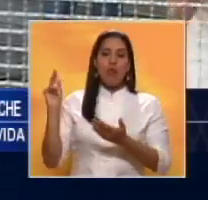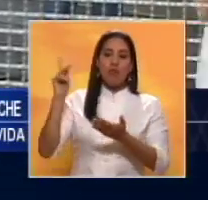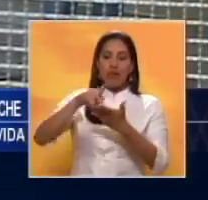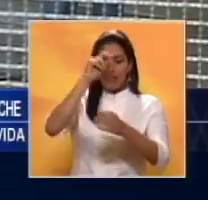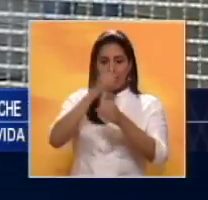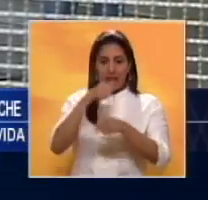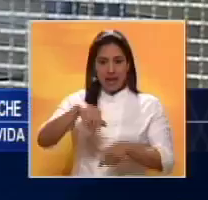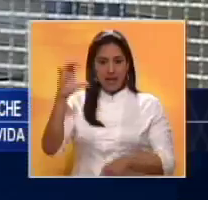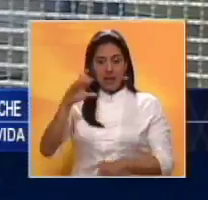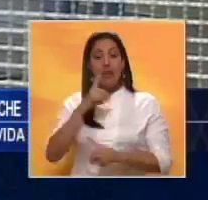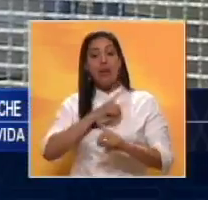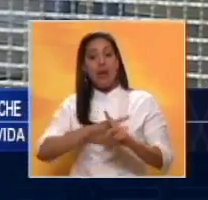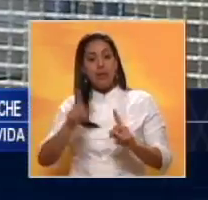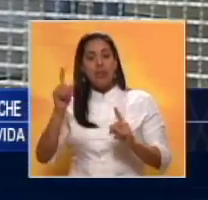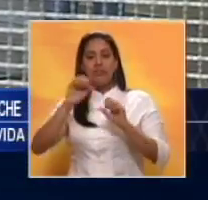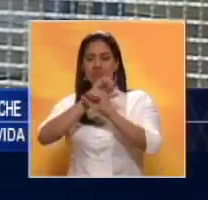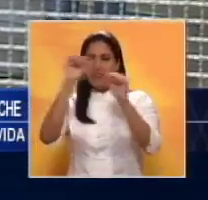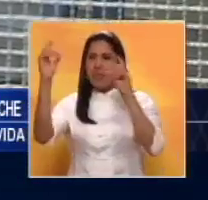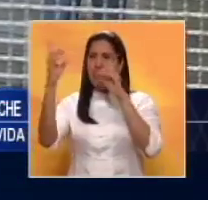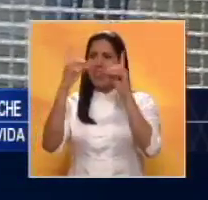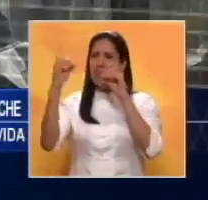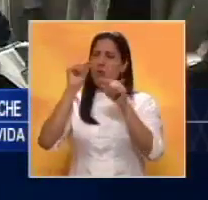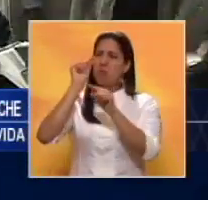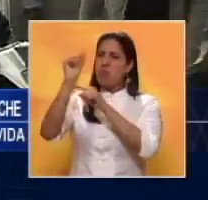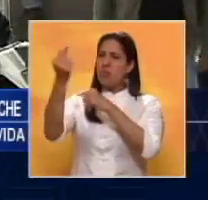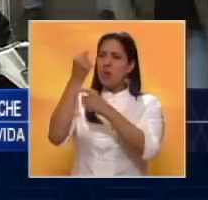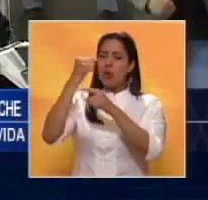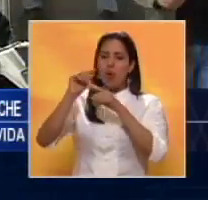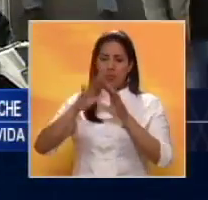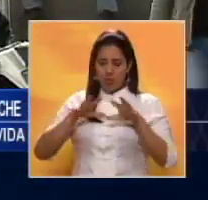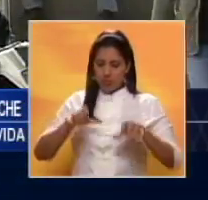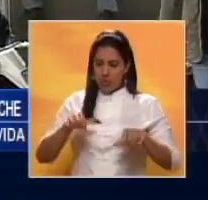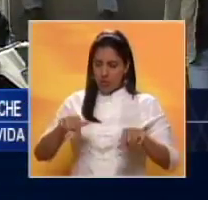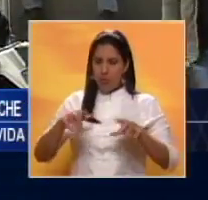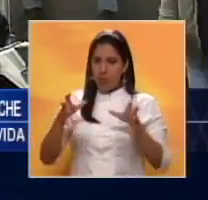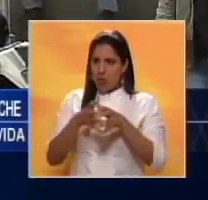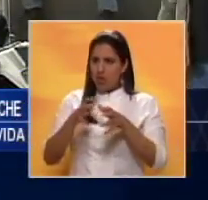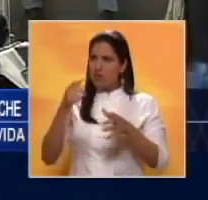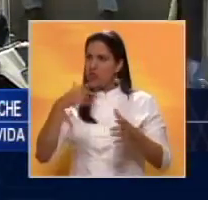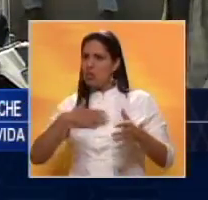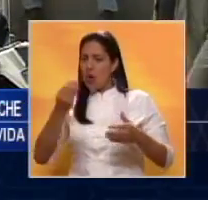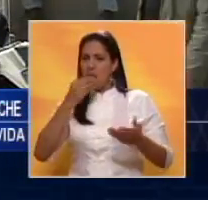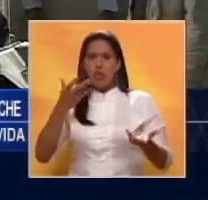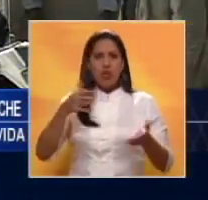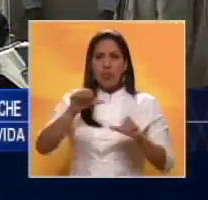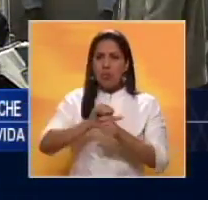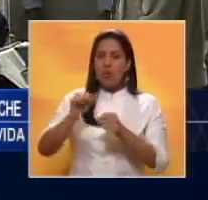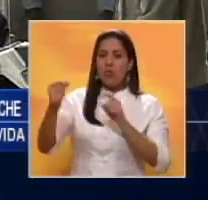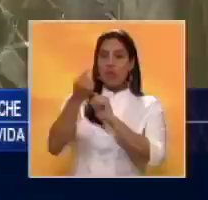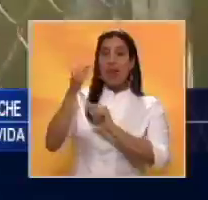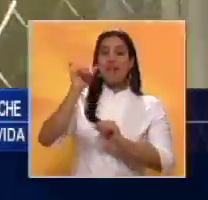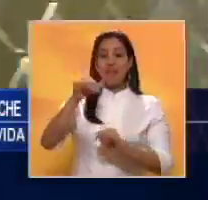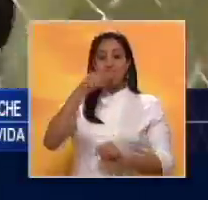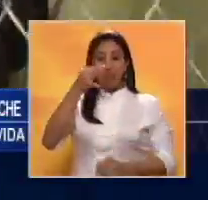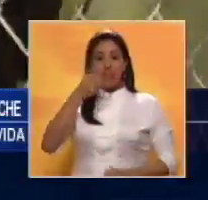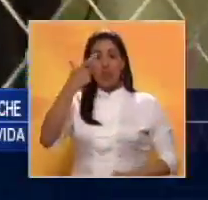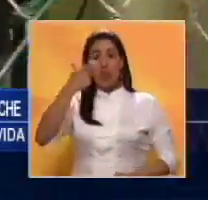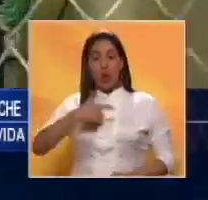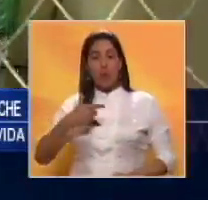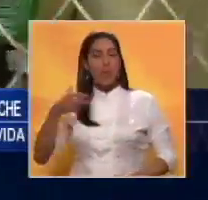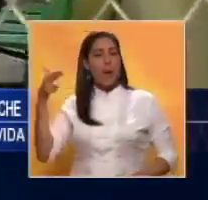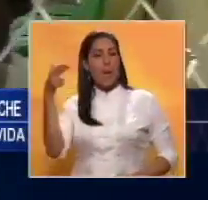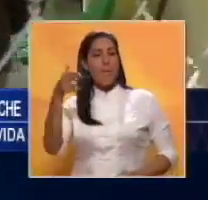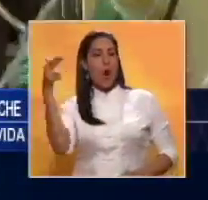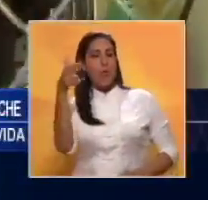suceso sostuvo una discusión con otro vendedor por la localización del puesto de alimentos y esa misma tarde